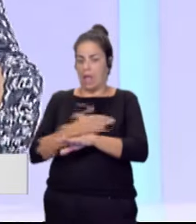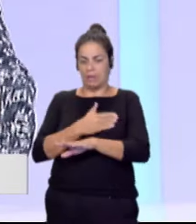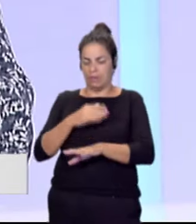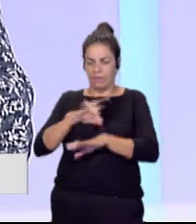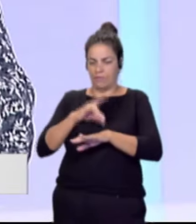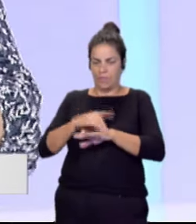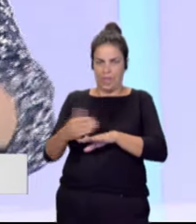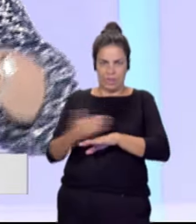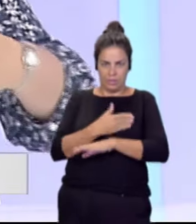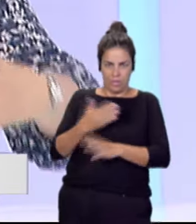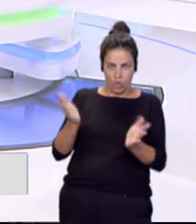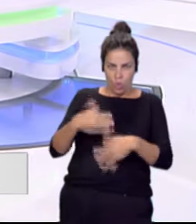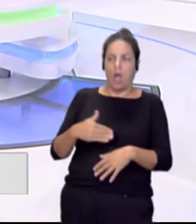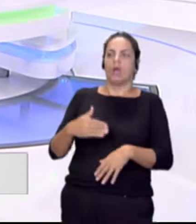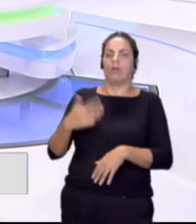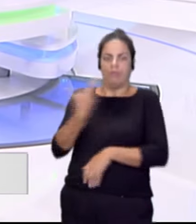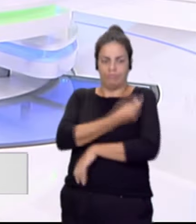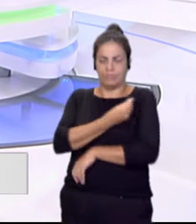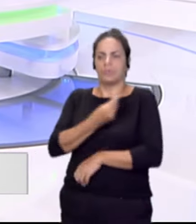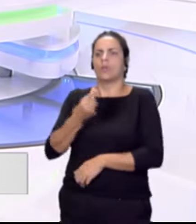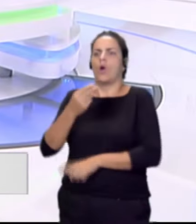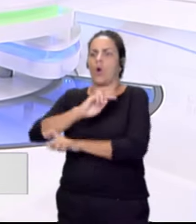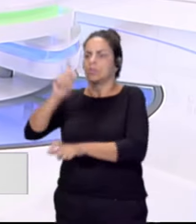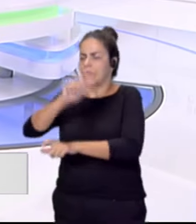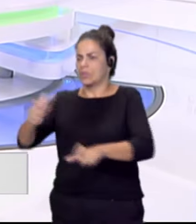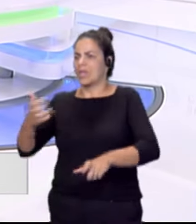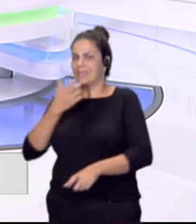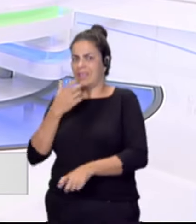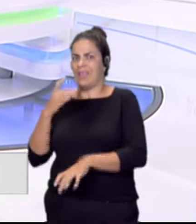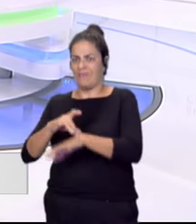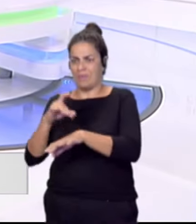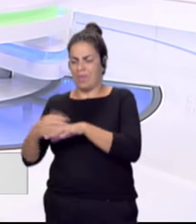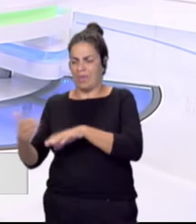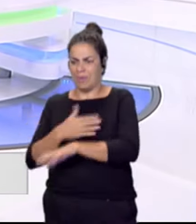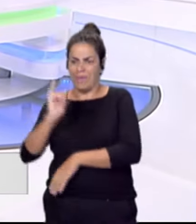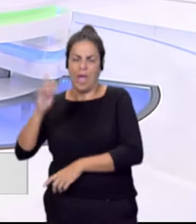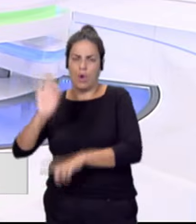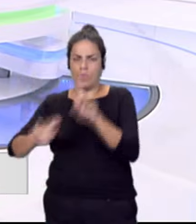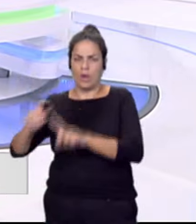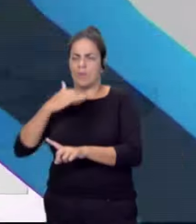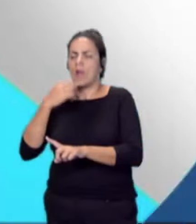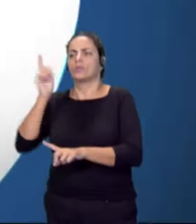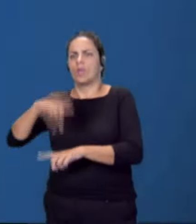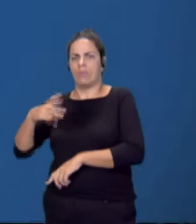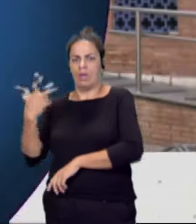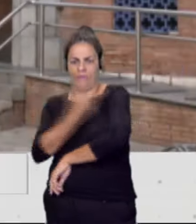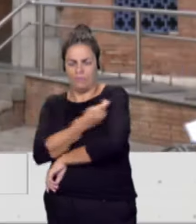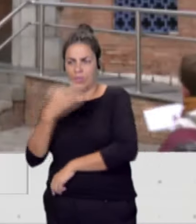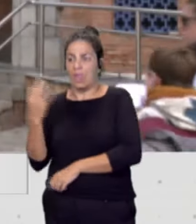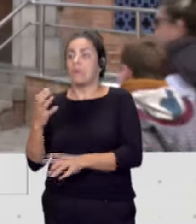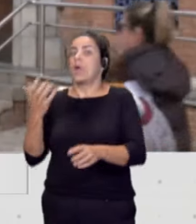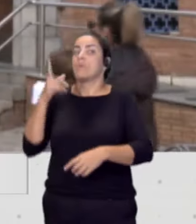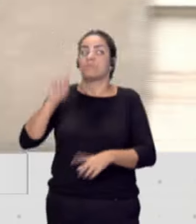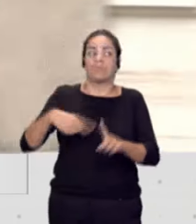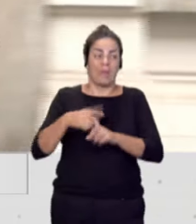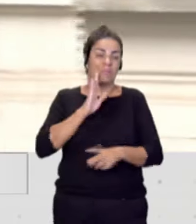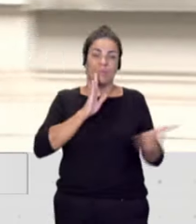los que tienen patologías previas, algunos problemas? Y como decía Natacha, las personas que tienen alergia y demás, le viene de miedo el